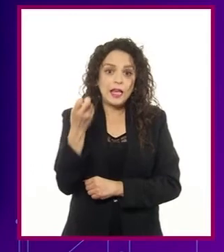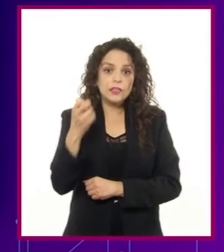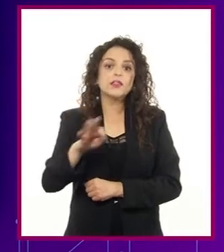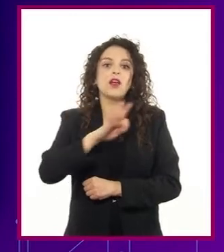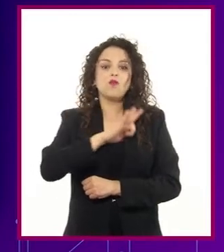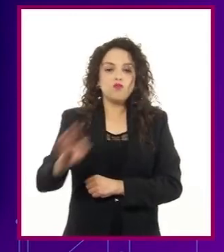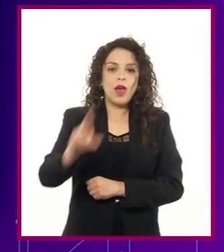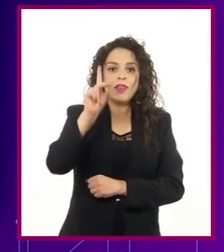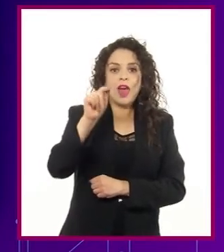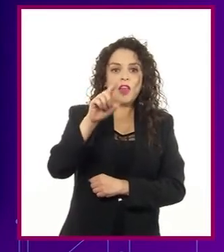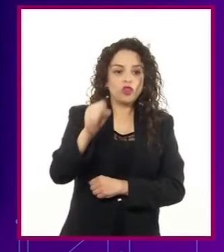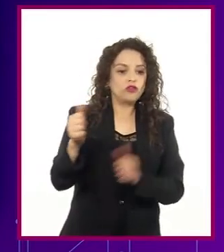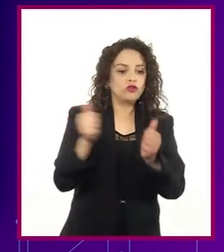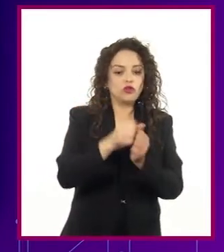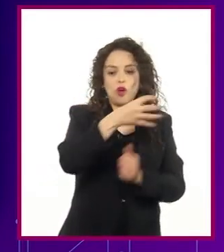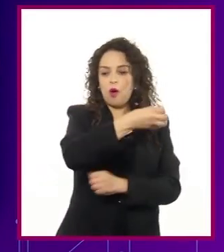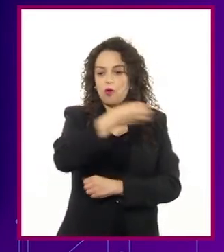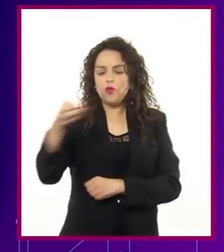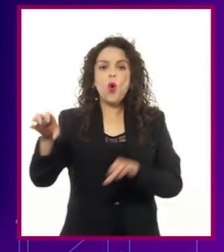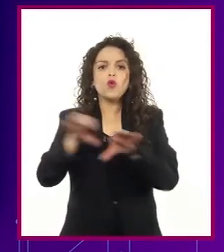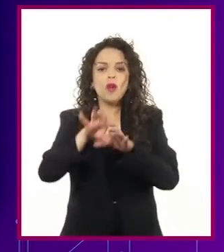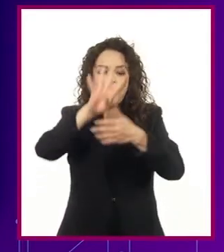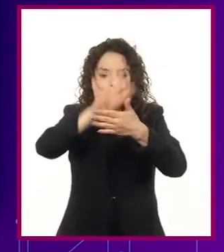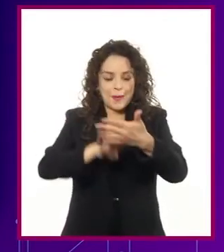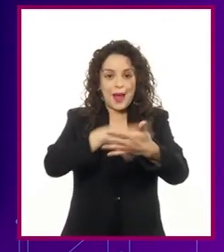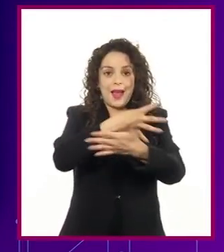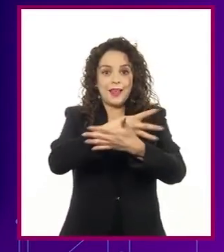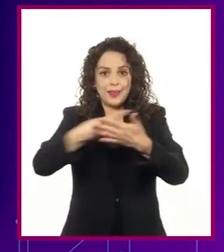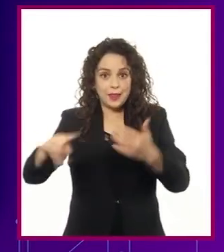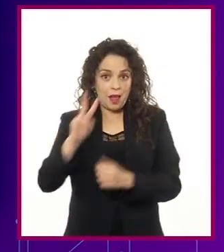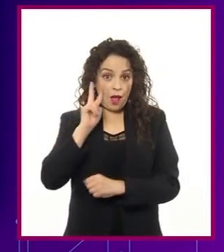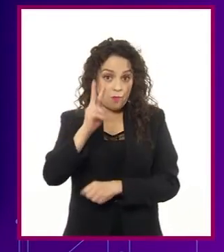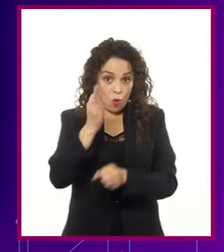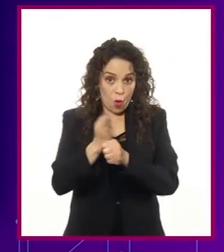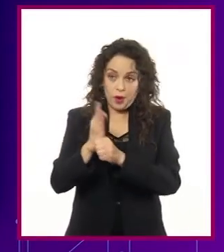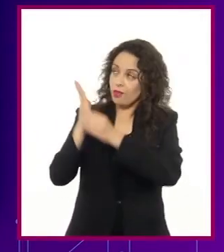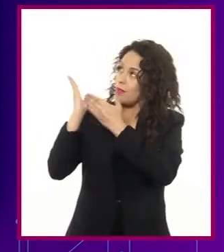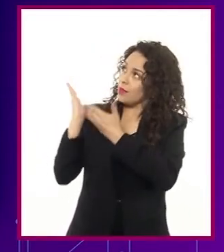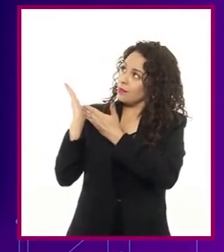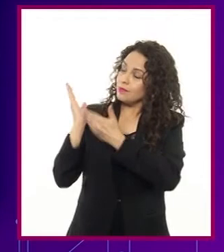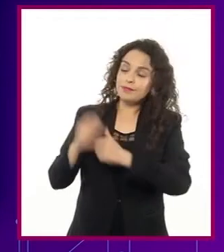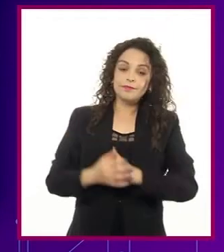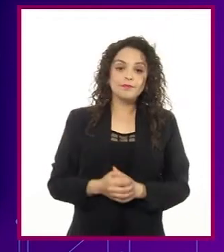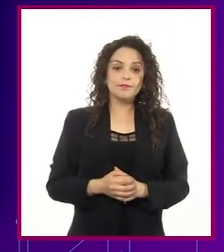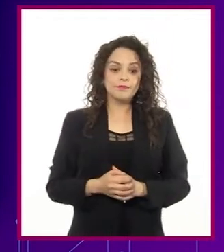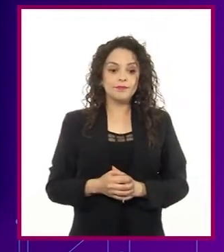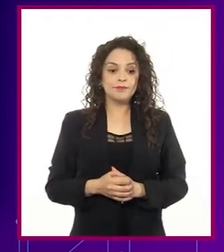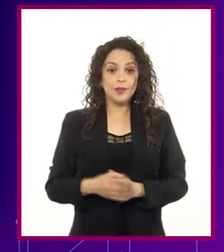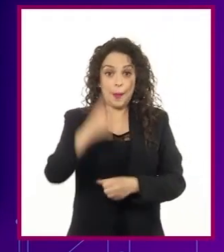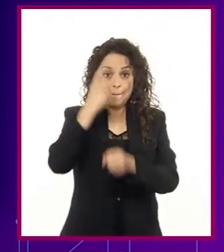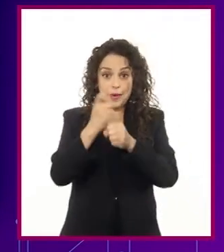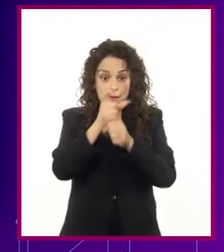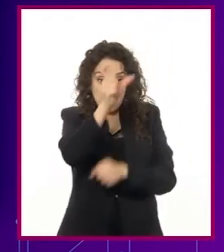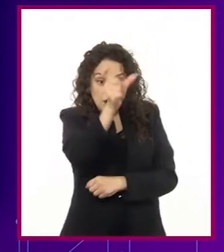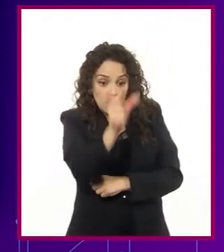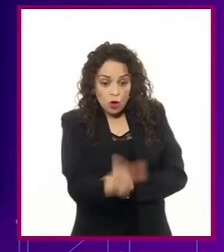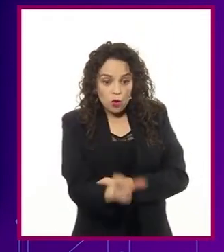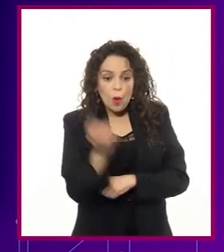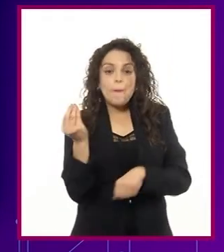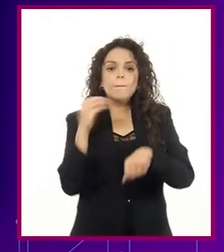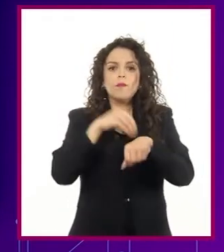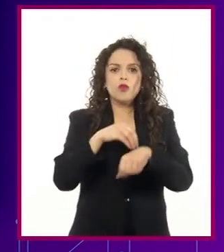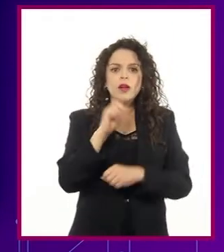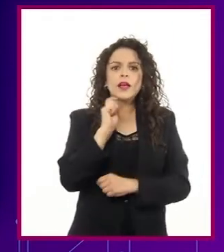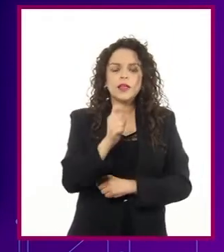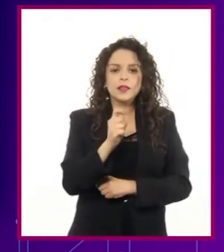los datos en una tabla de frecuencias, como se muestra en la imagen. En la primera columna se colocaron